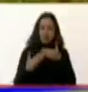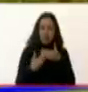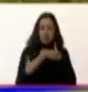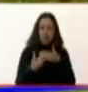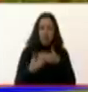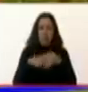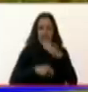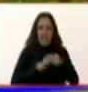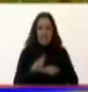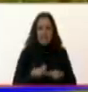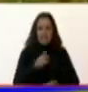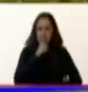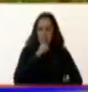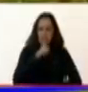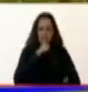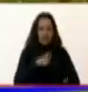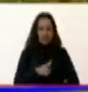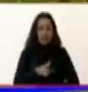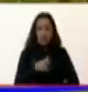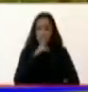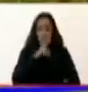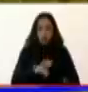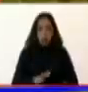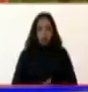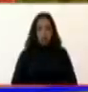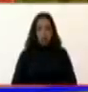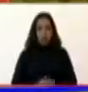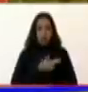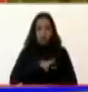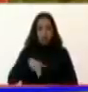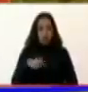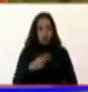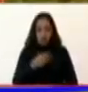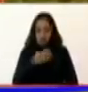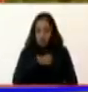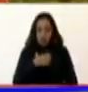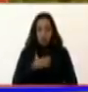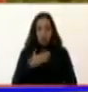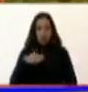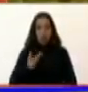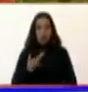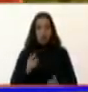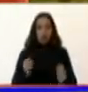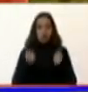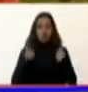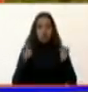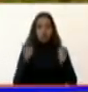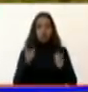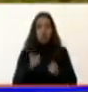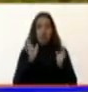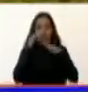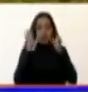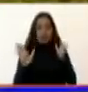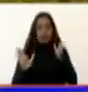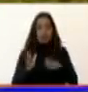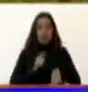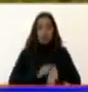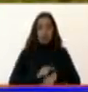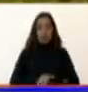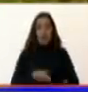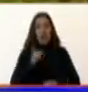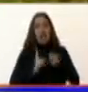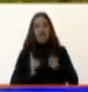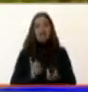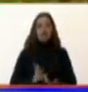produciendo daños inconmensurables. Y nosotros no hemos podido hasta ahora reaccionar a tiempo. Hubo reacciones parciales,